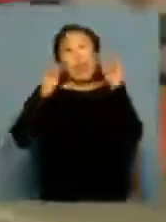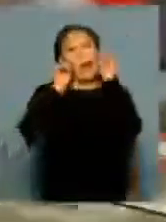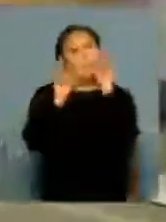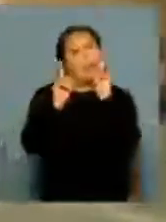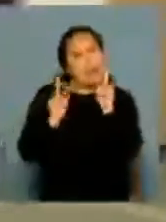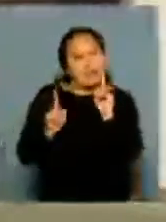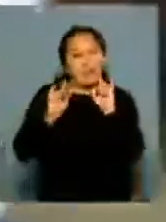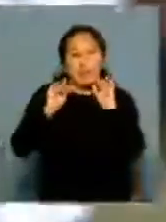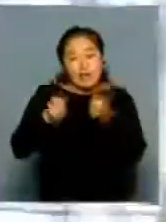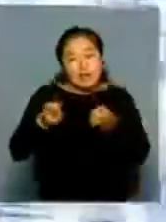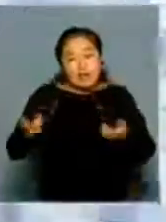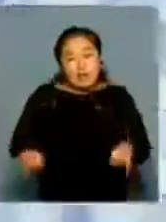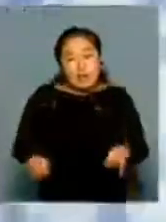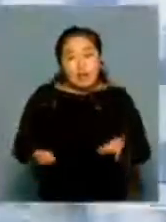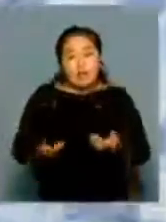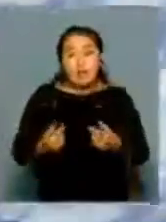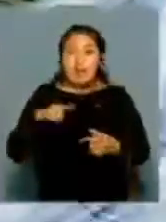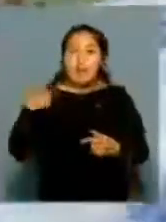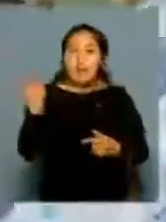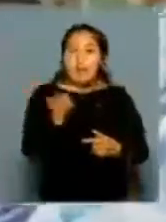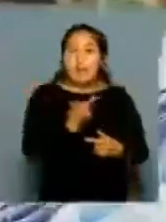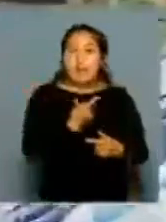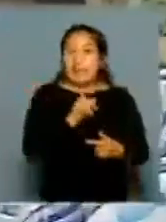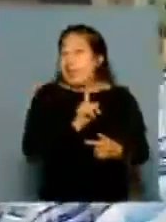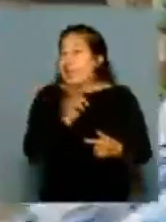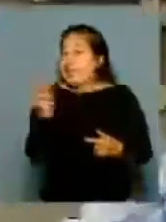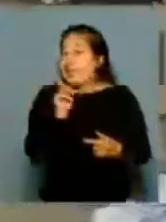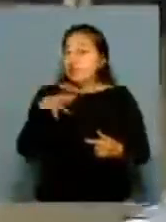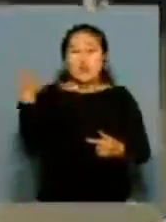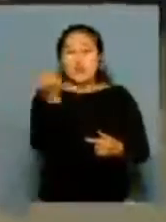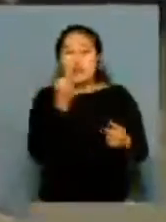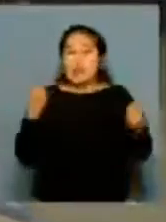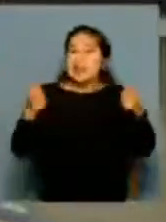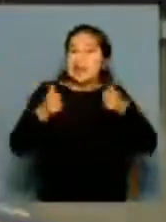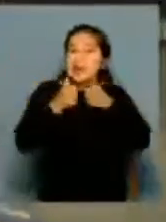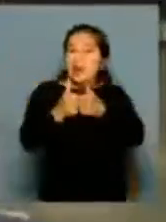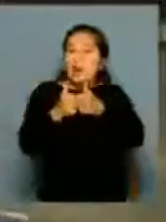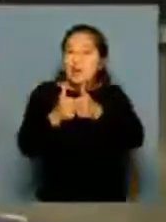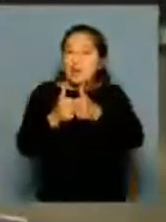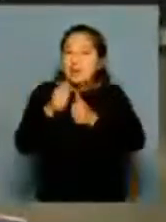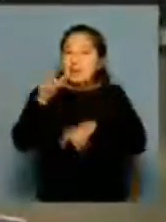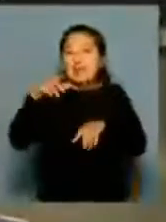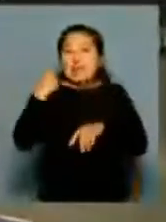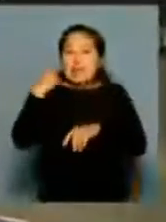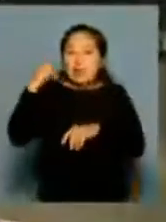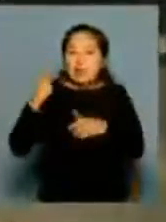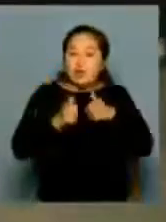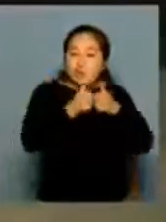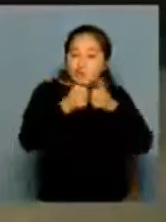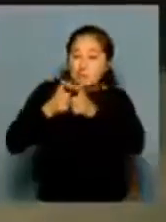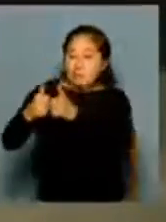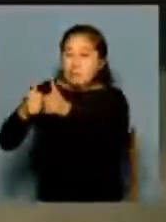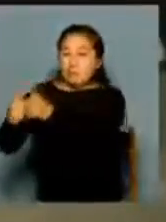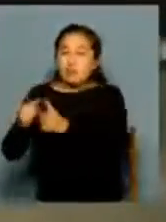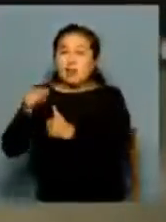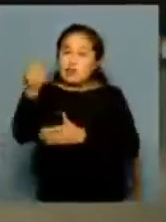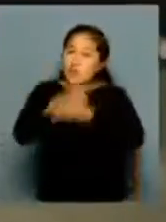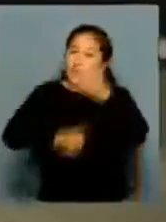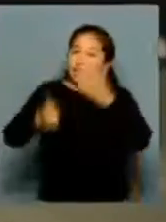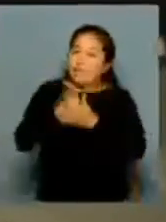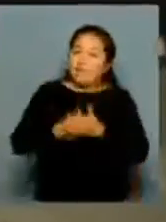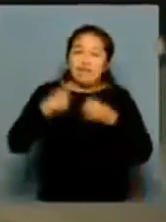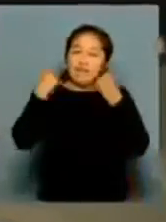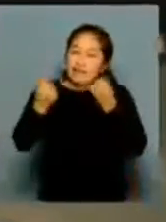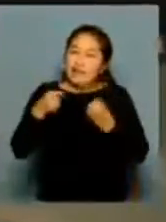docentes. Para nosotros fue muy importante que nos acompañen todas las instituciones, que nos acompañen siempre, porque este es un esfuerzo muy